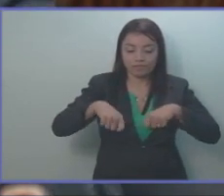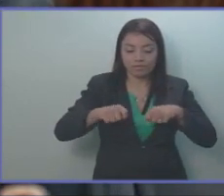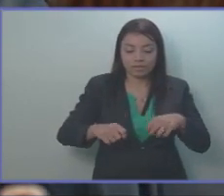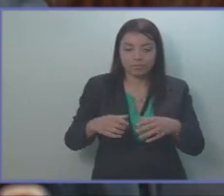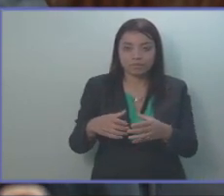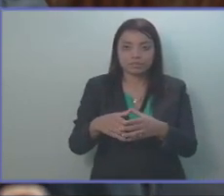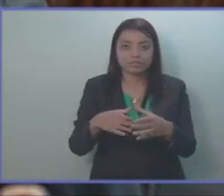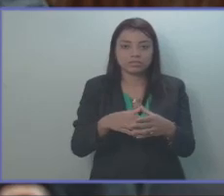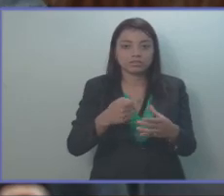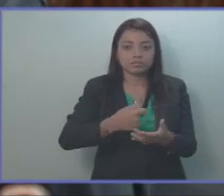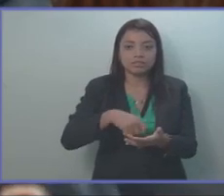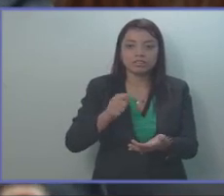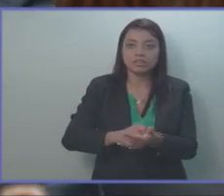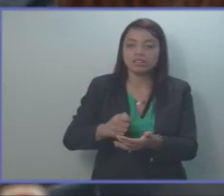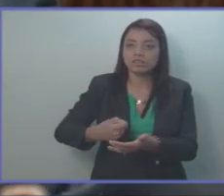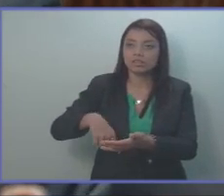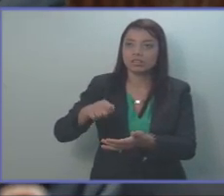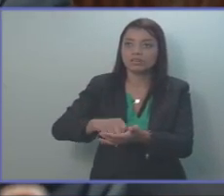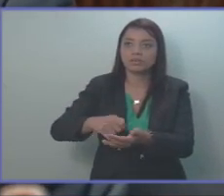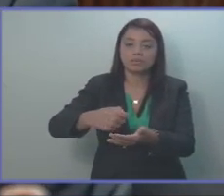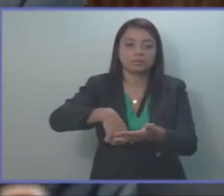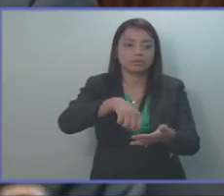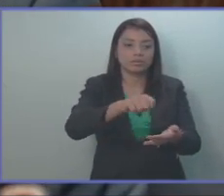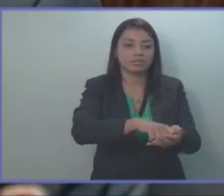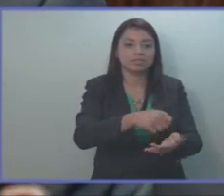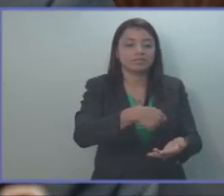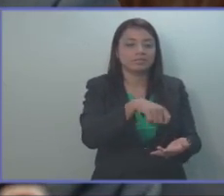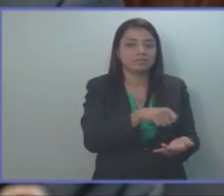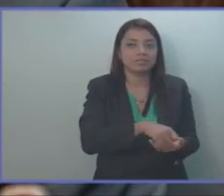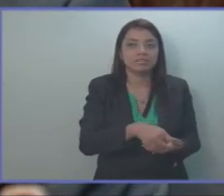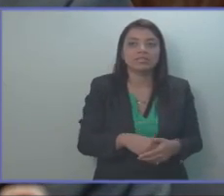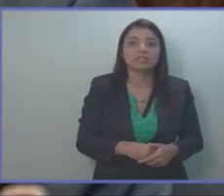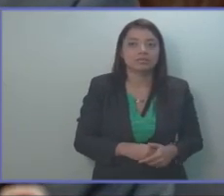los grupos parlamentarios.